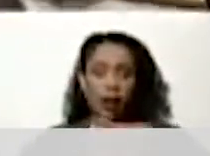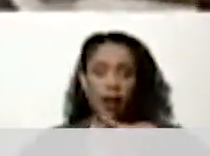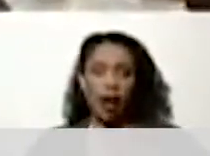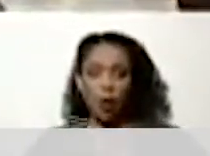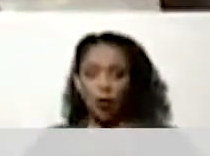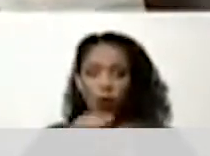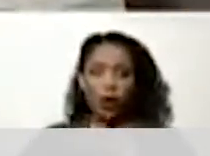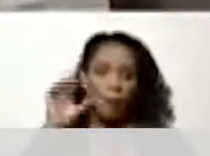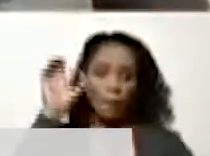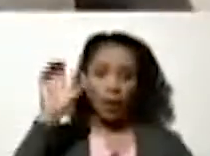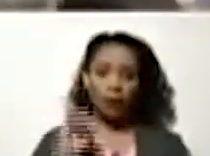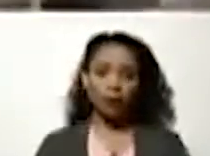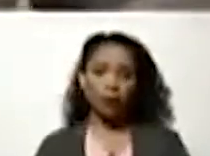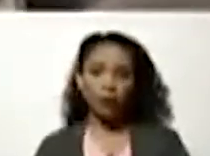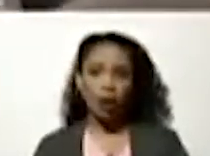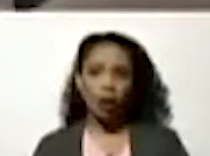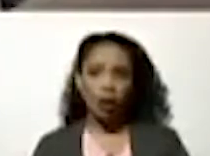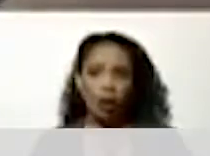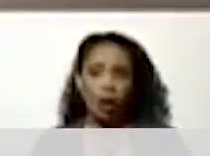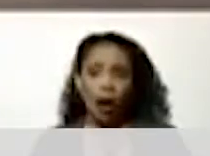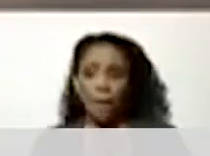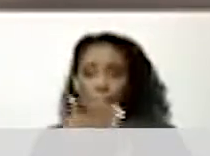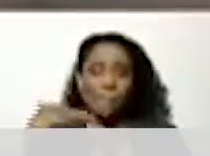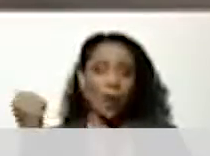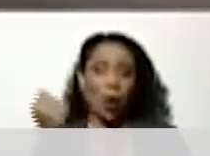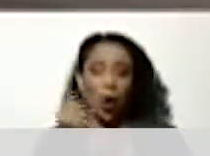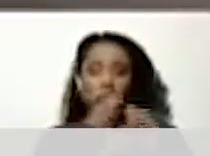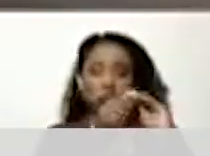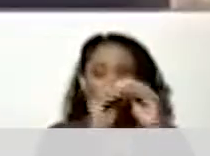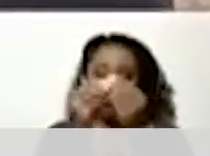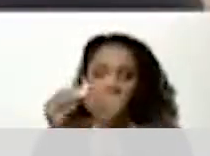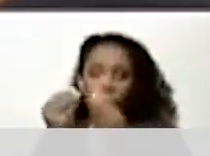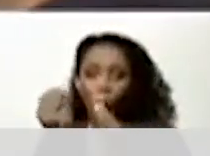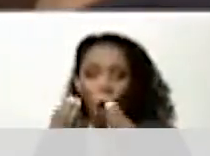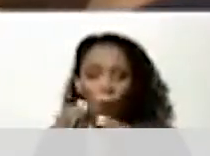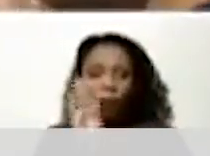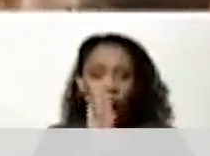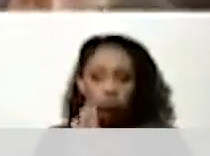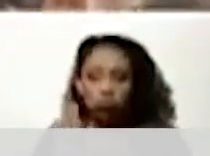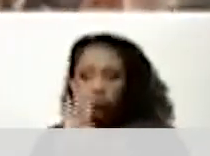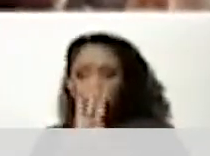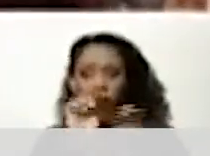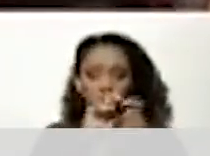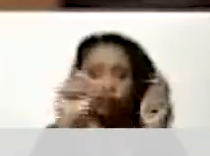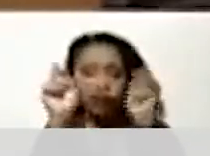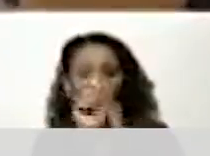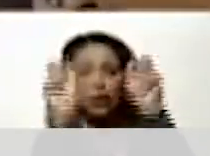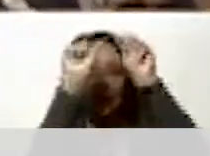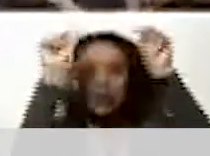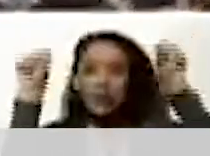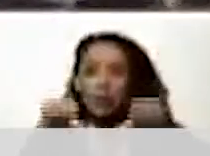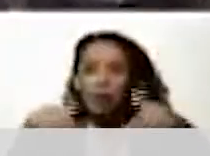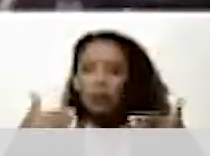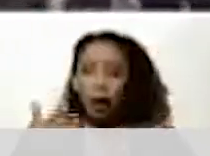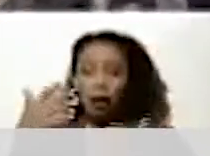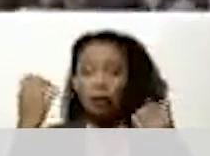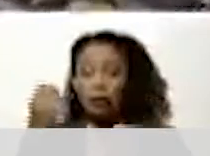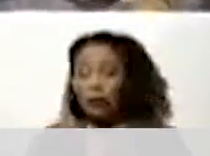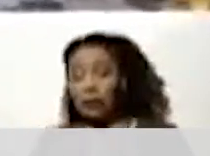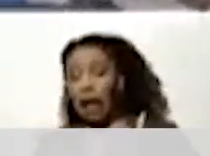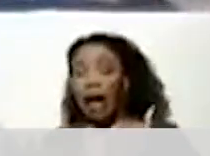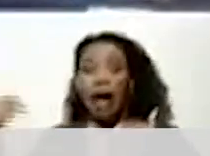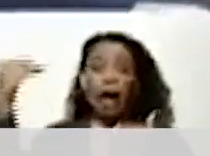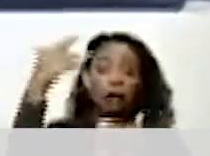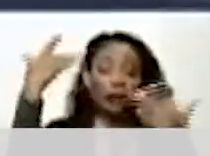país, el mejoramiento y el mantenimiento de transformadores con unos sistemas de alta tecnología que tiene